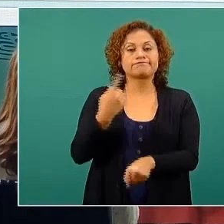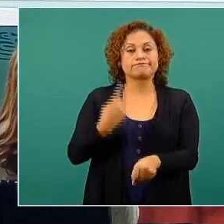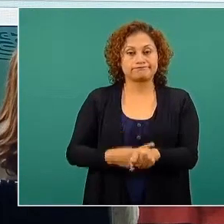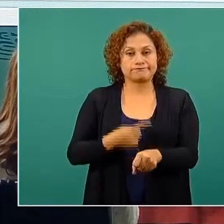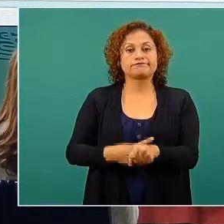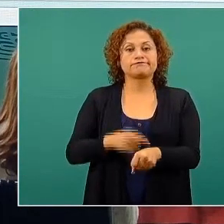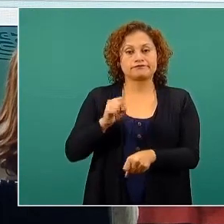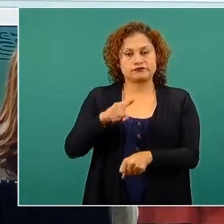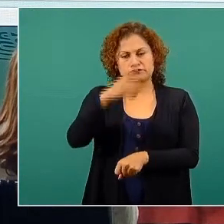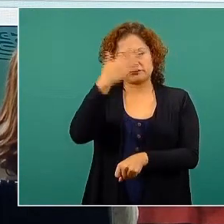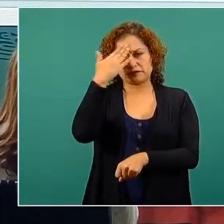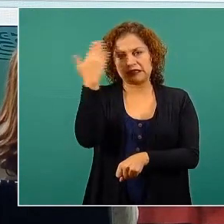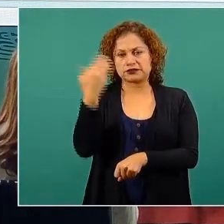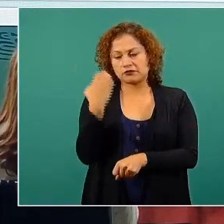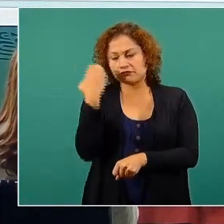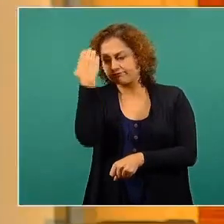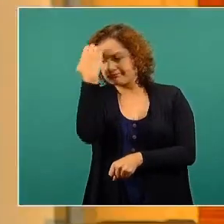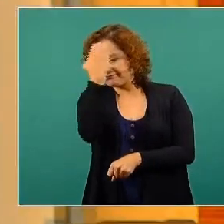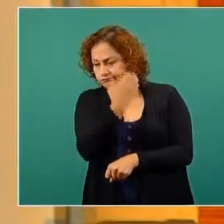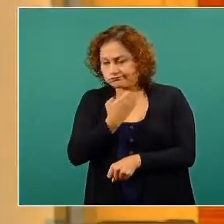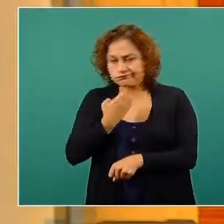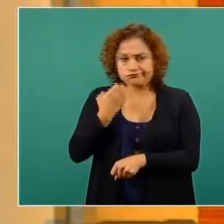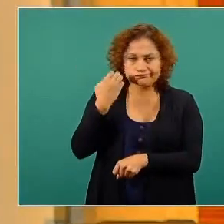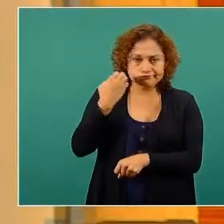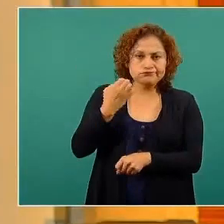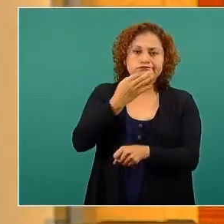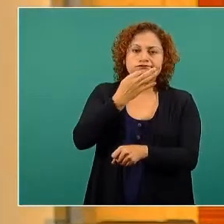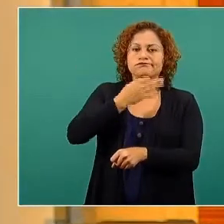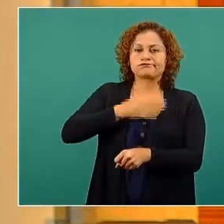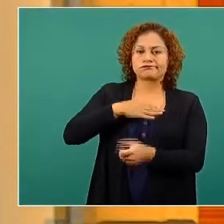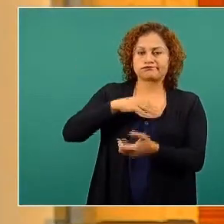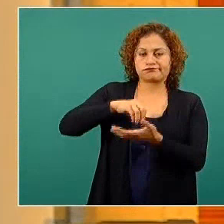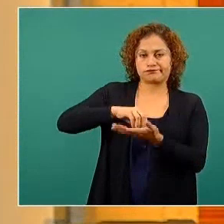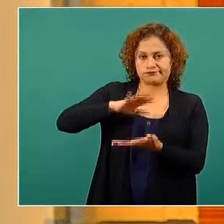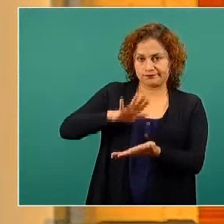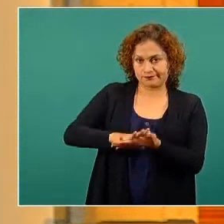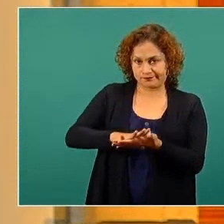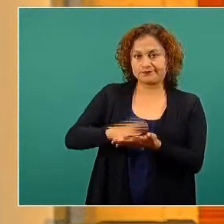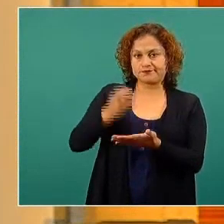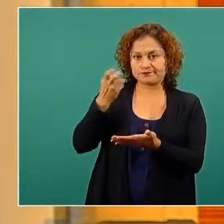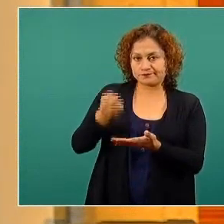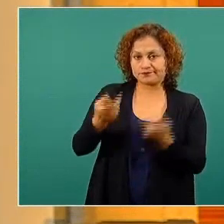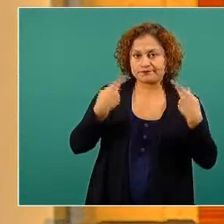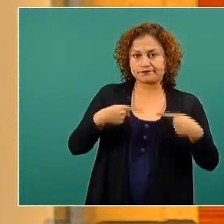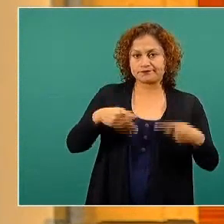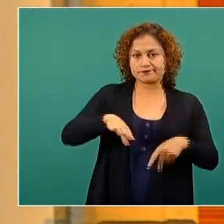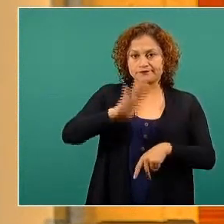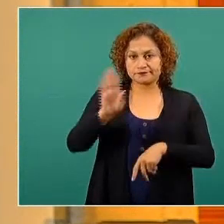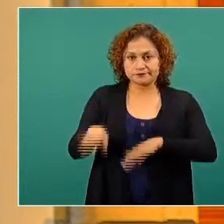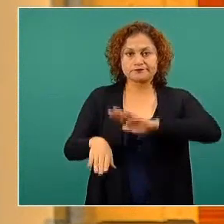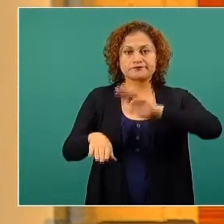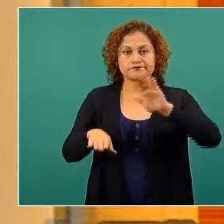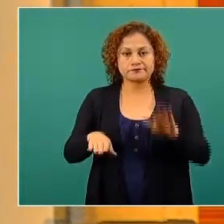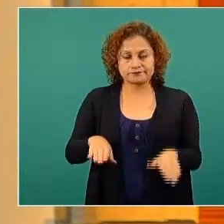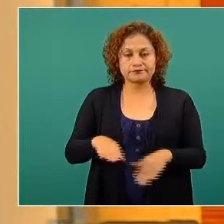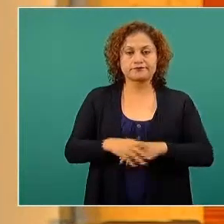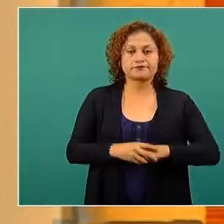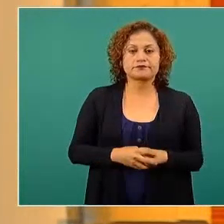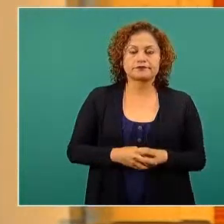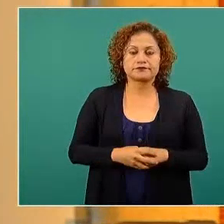de dictaminación se ha tomado estas defunciones que no han tenido